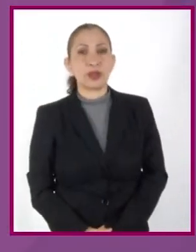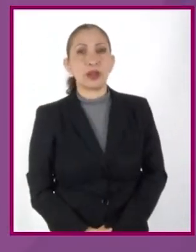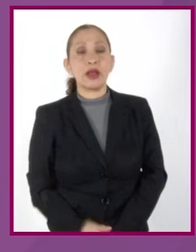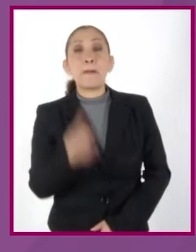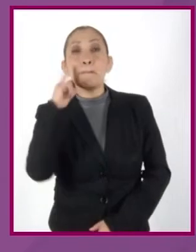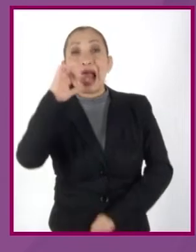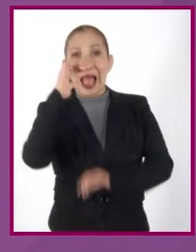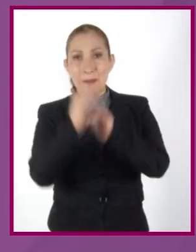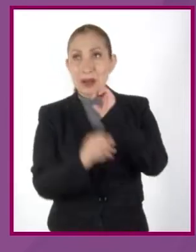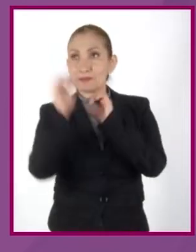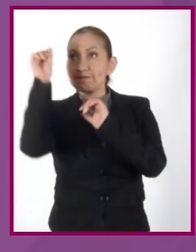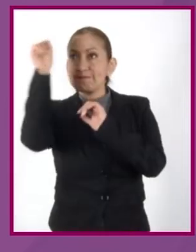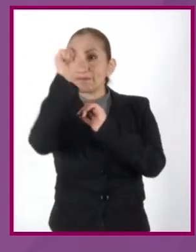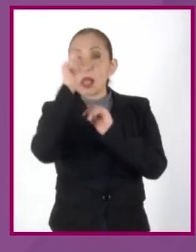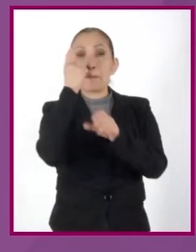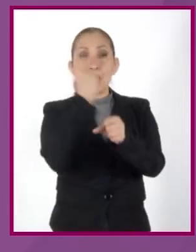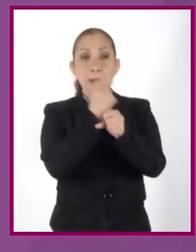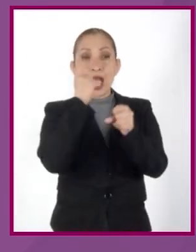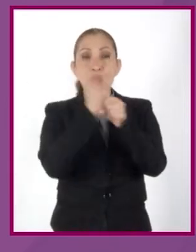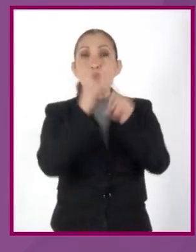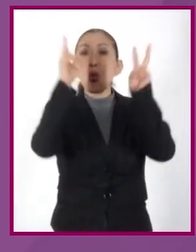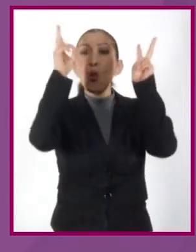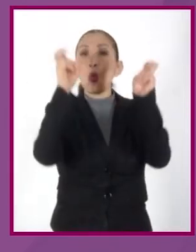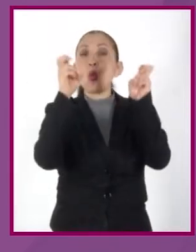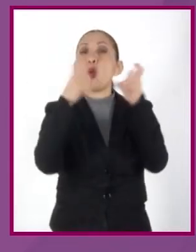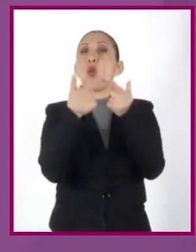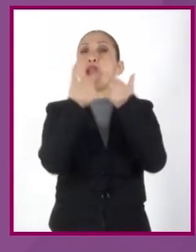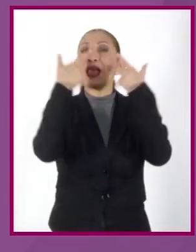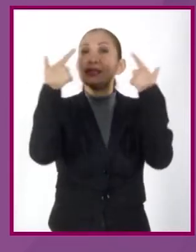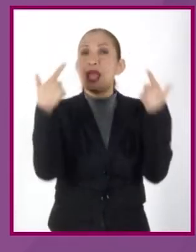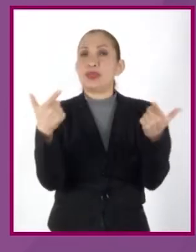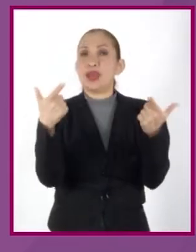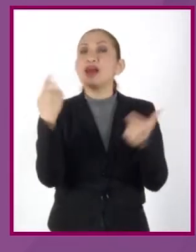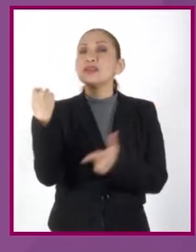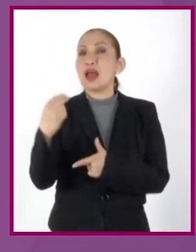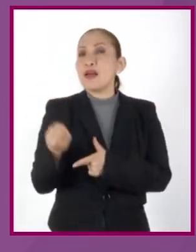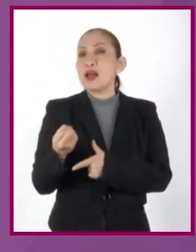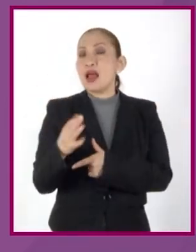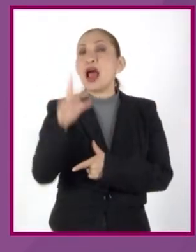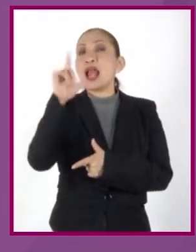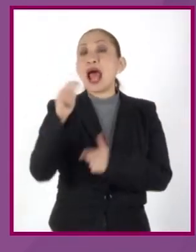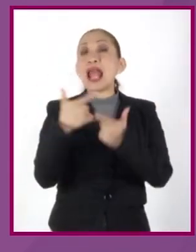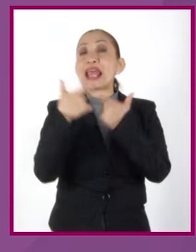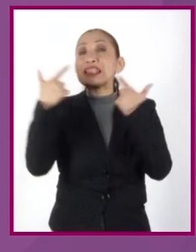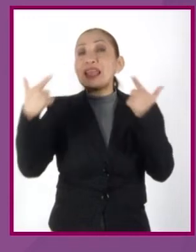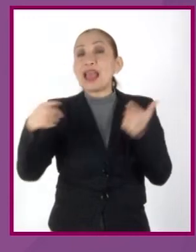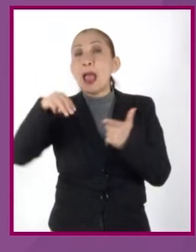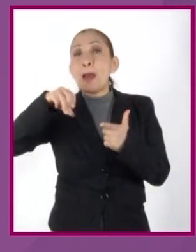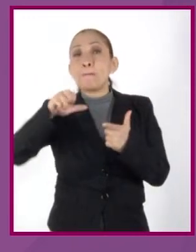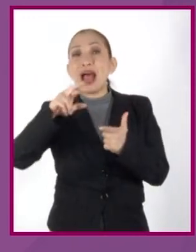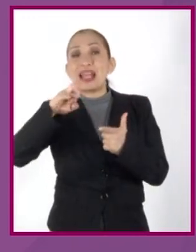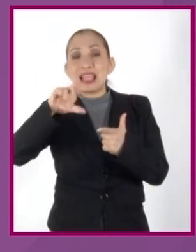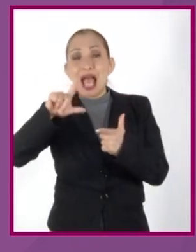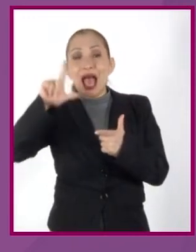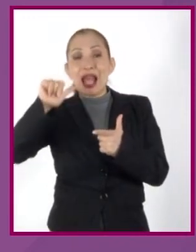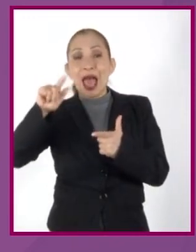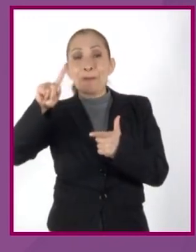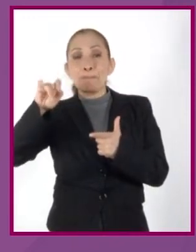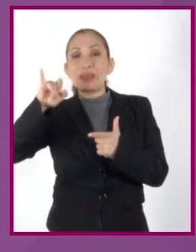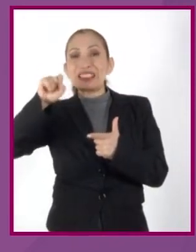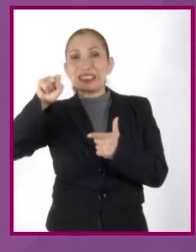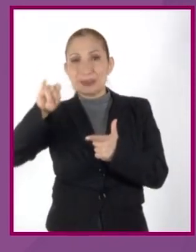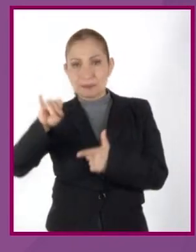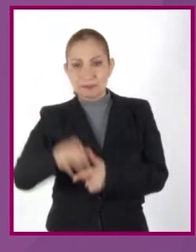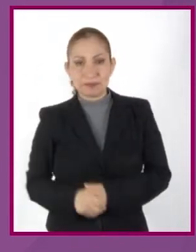Para completarlo, primero se coloca el título del relato. En este caso sería La leyenda de María la Pisi.